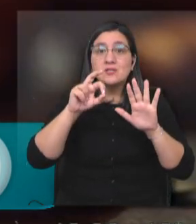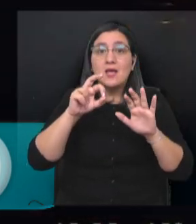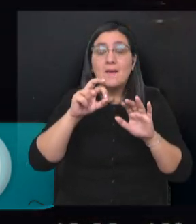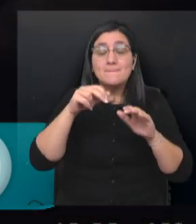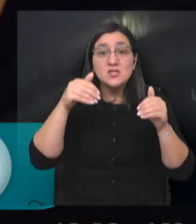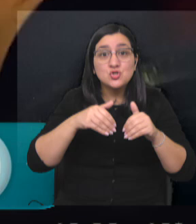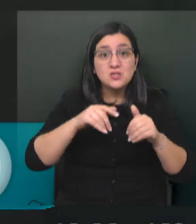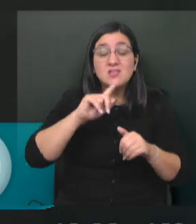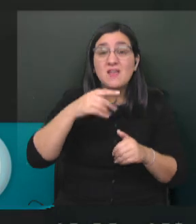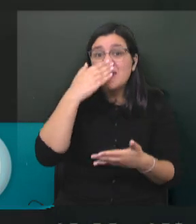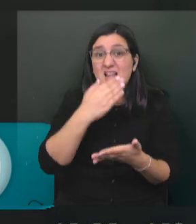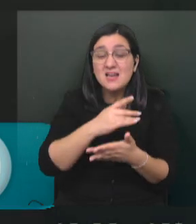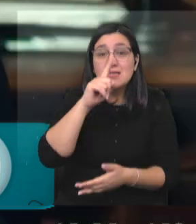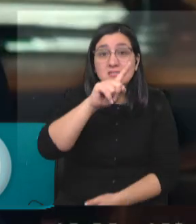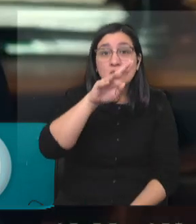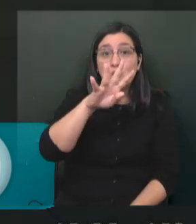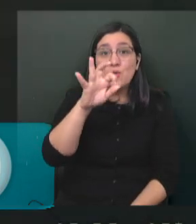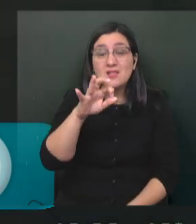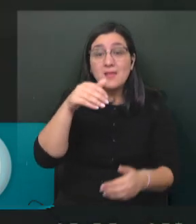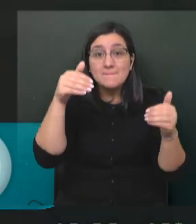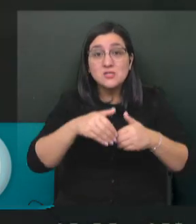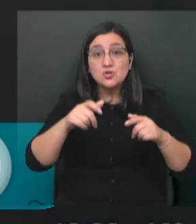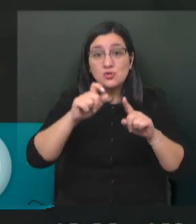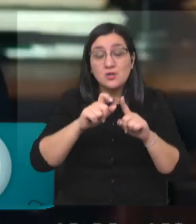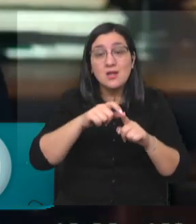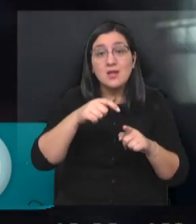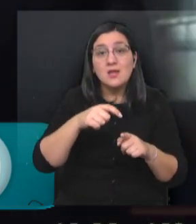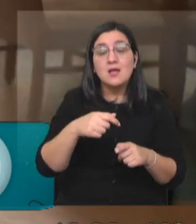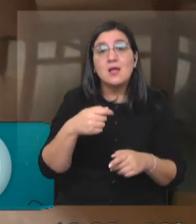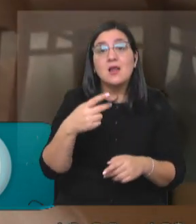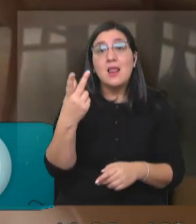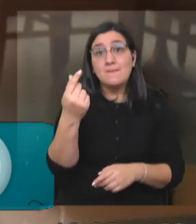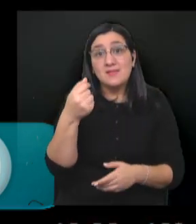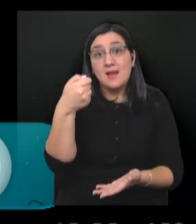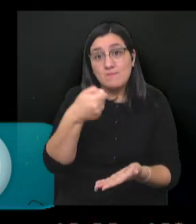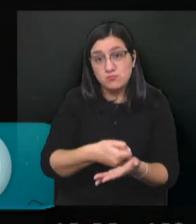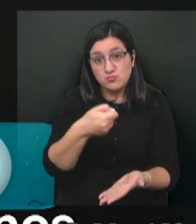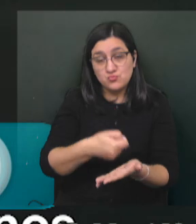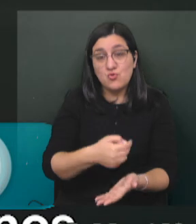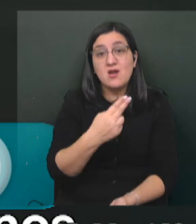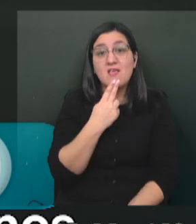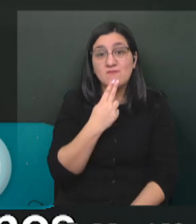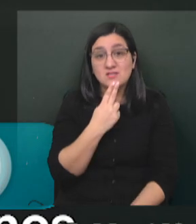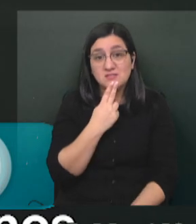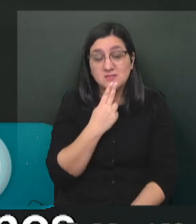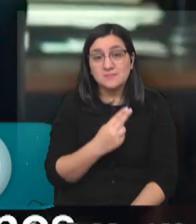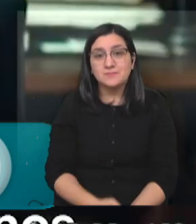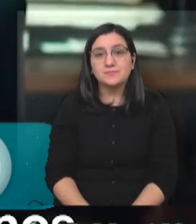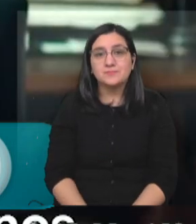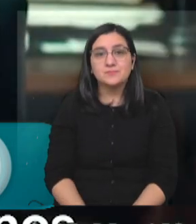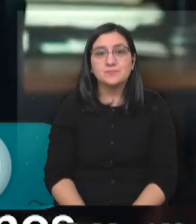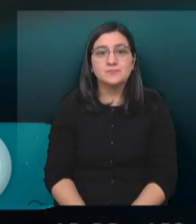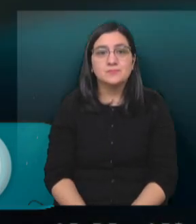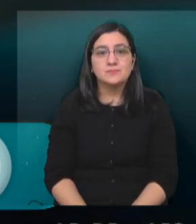140. La plata la puso Netflix para terminar esta película. Tuvo 10 nominaciones al Oscar en aquel momento, no ganó casi